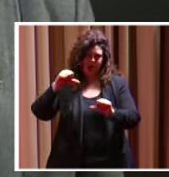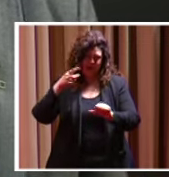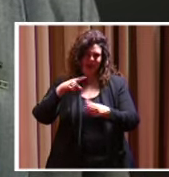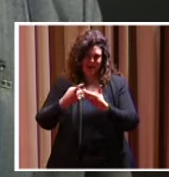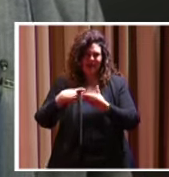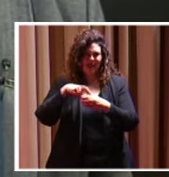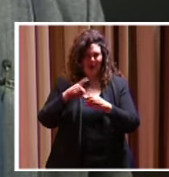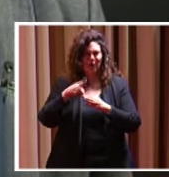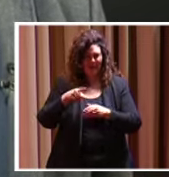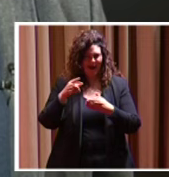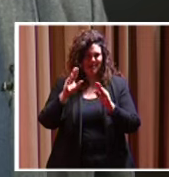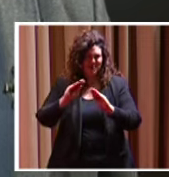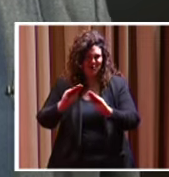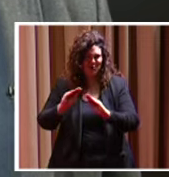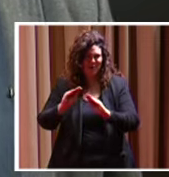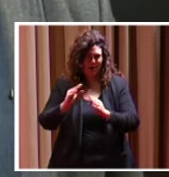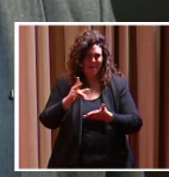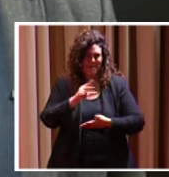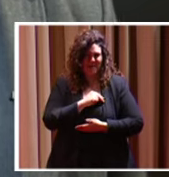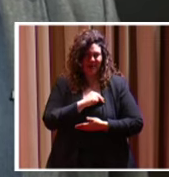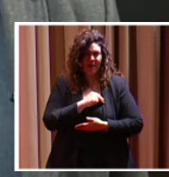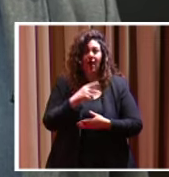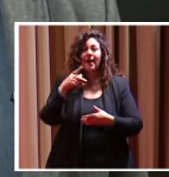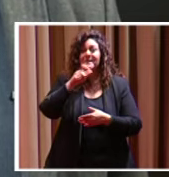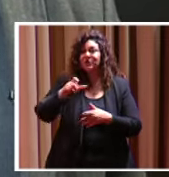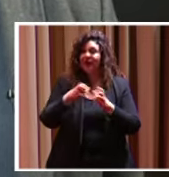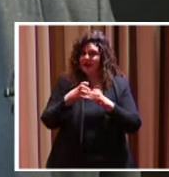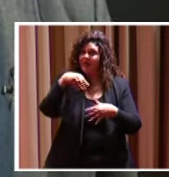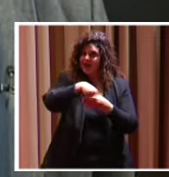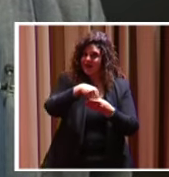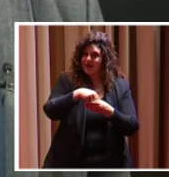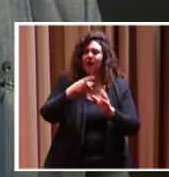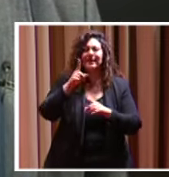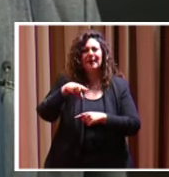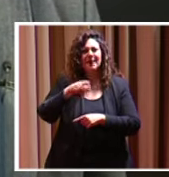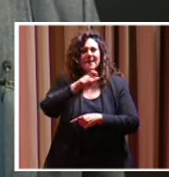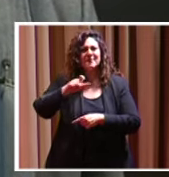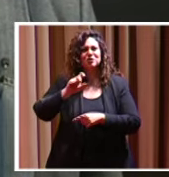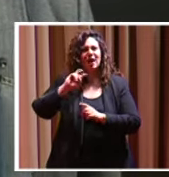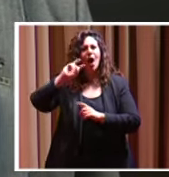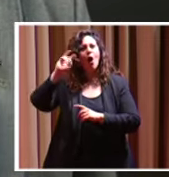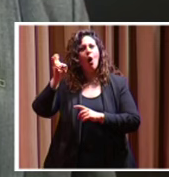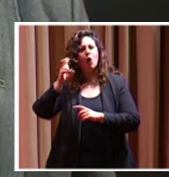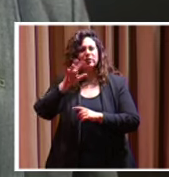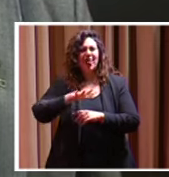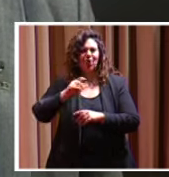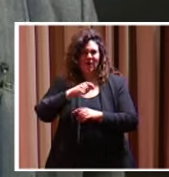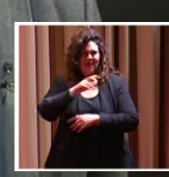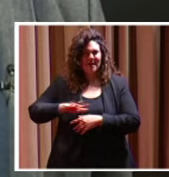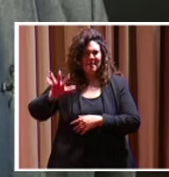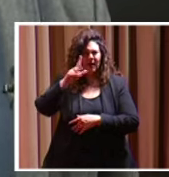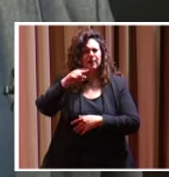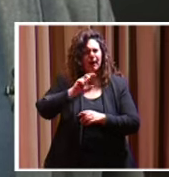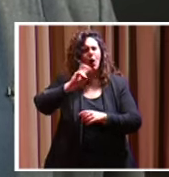del proyecto, formado por muchos granadinos, pero también por gente de otras regiones españolas y de